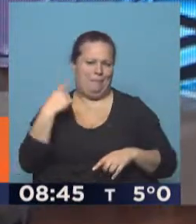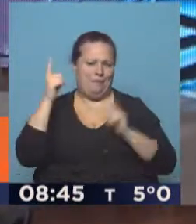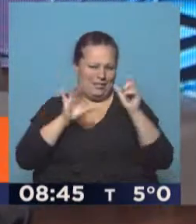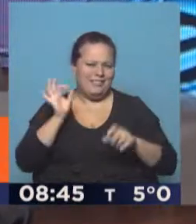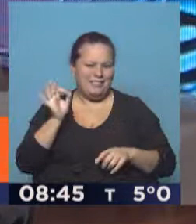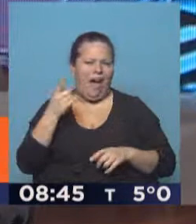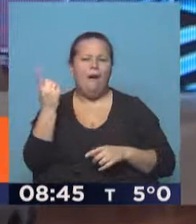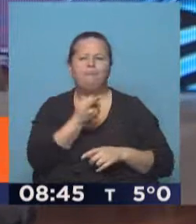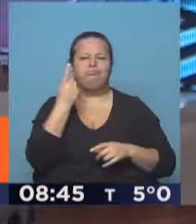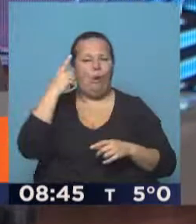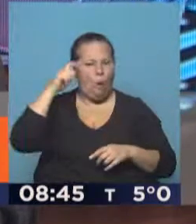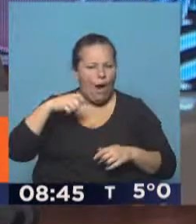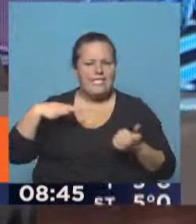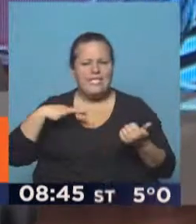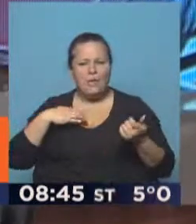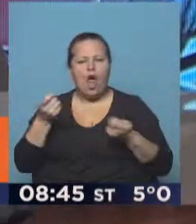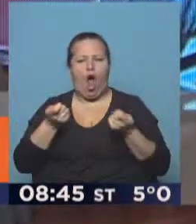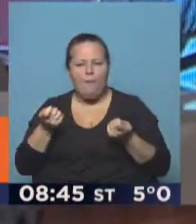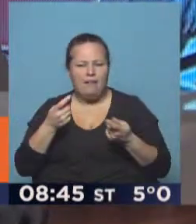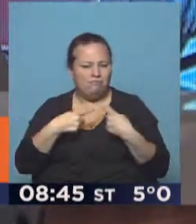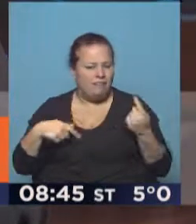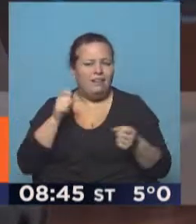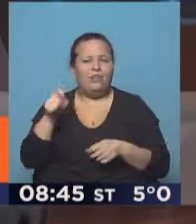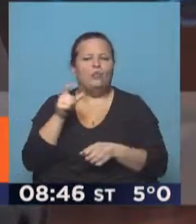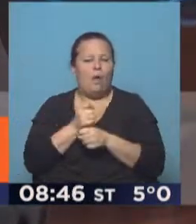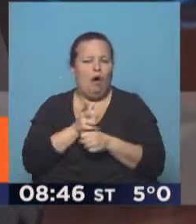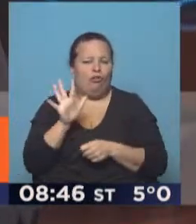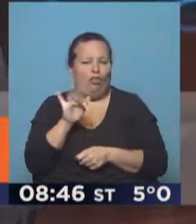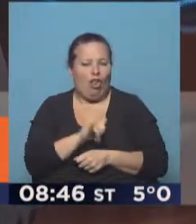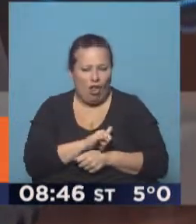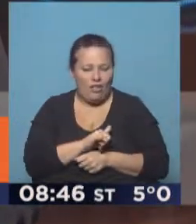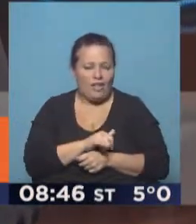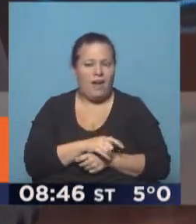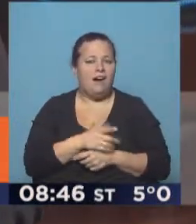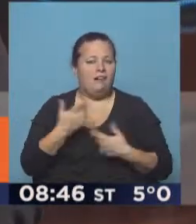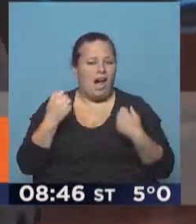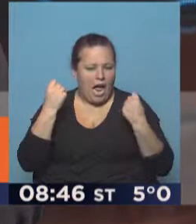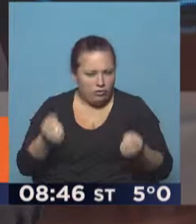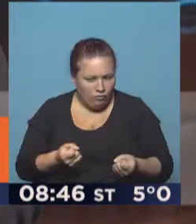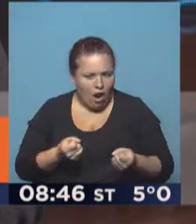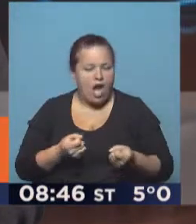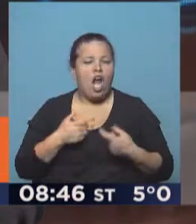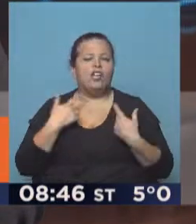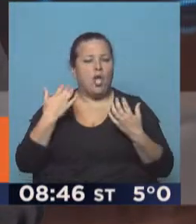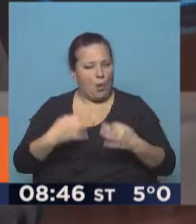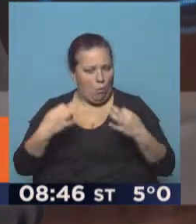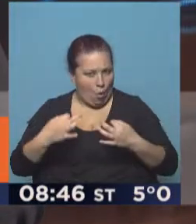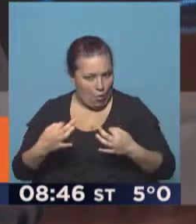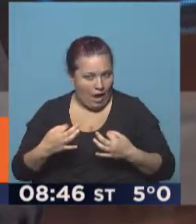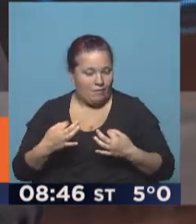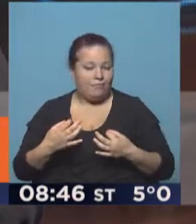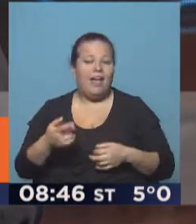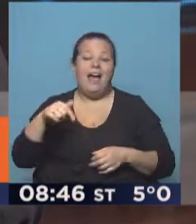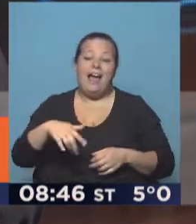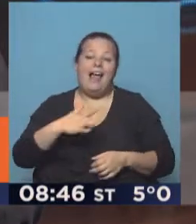un montón de jueces civiles, comerciales y demás que hacen su tarea todos los días y con gran esfuerzo y muy bien.